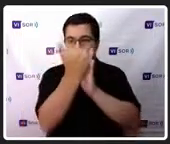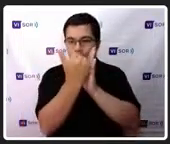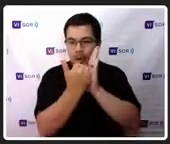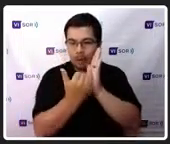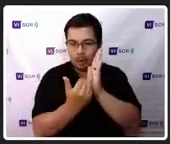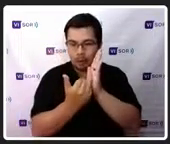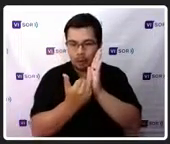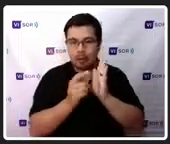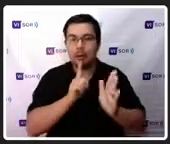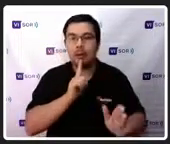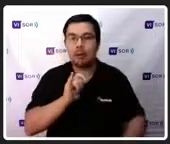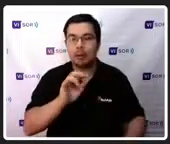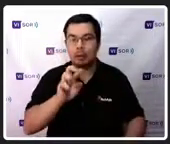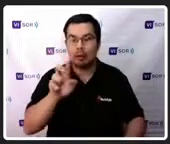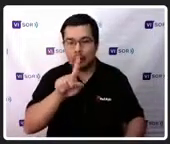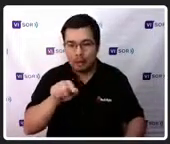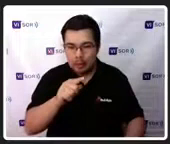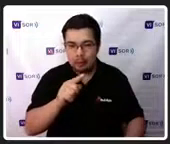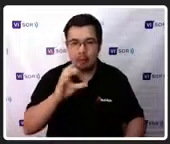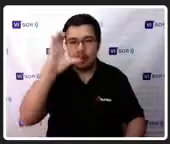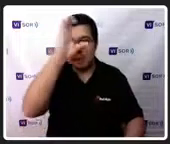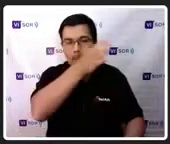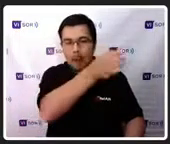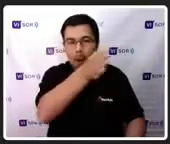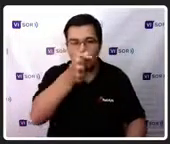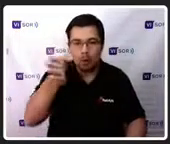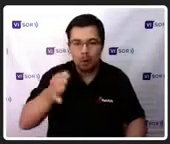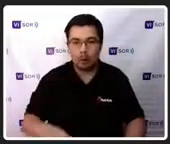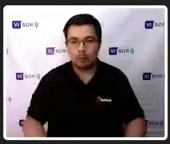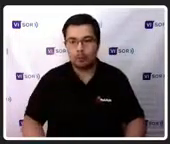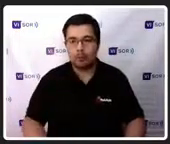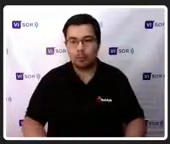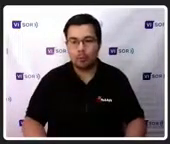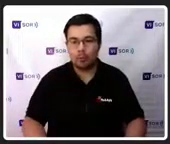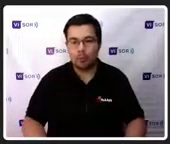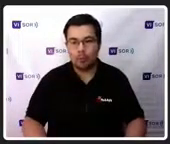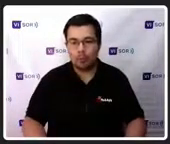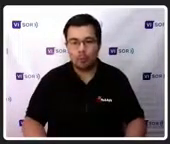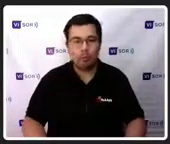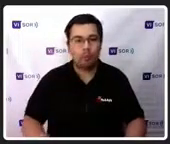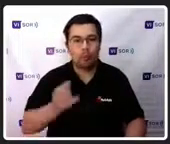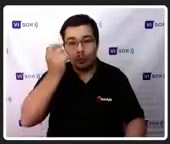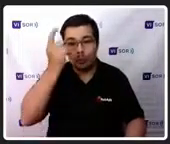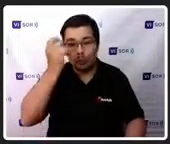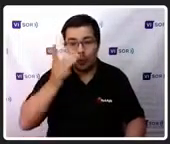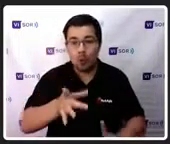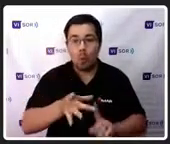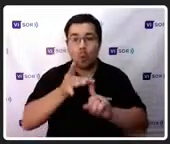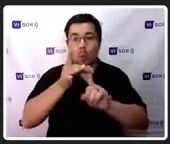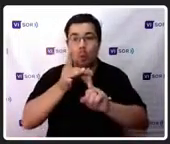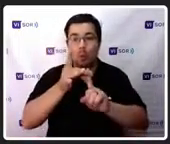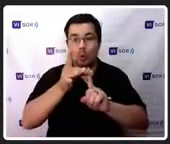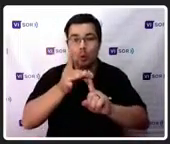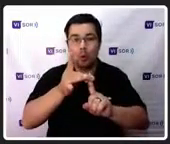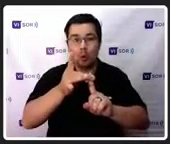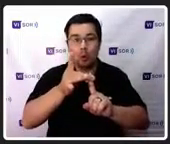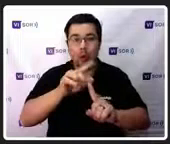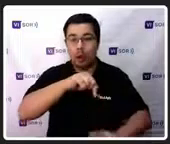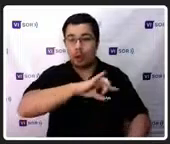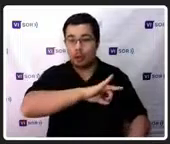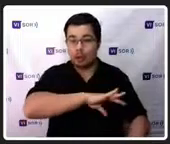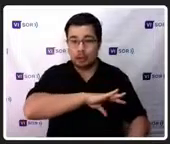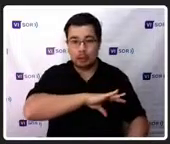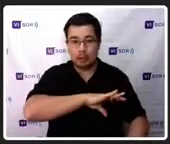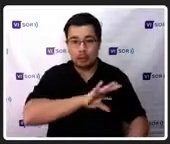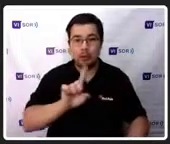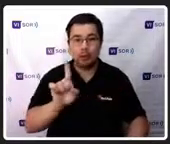acá ya les comenté, entendemos no solamente los destinos nacionales, sino que también destinos internacionales, ¿ya? Porque recuerden que hay